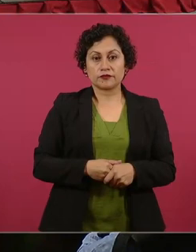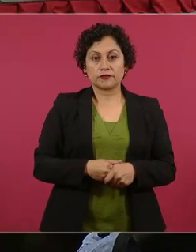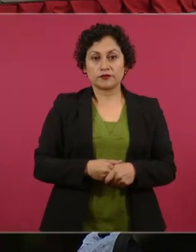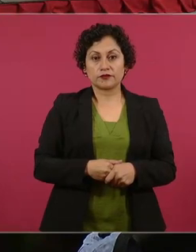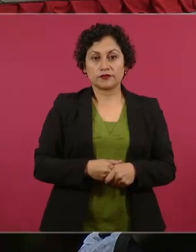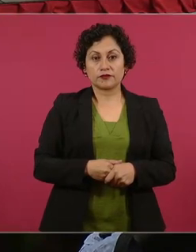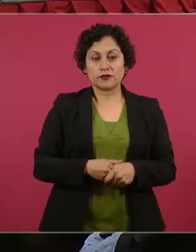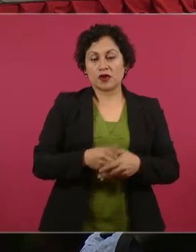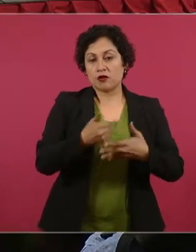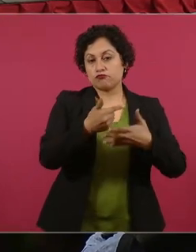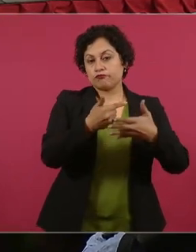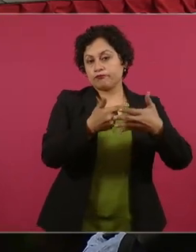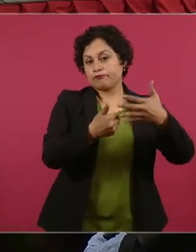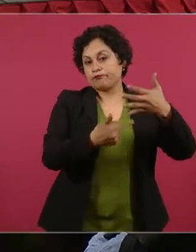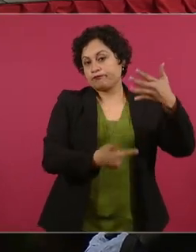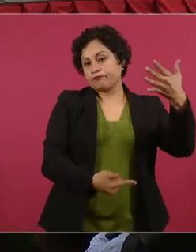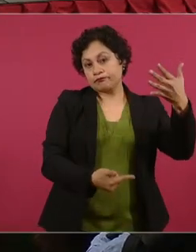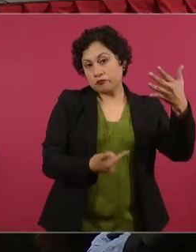Así estamos.